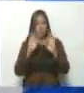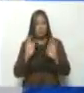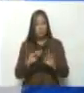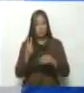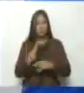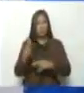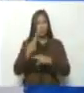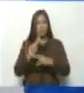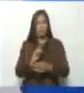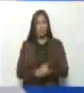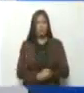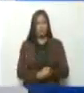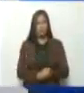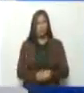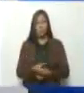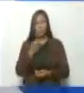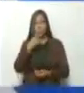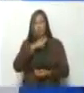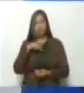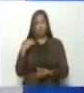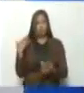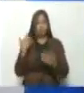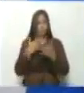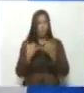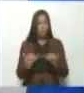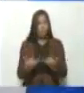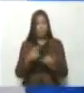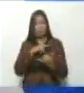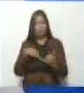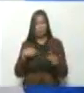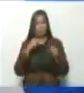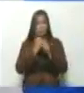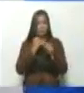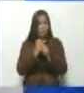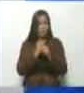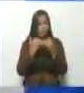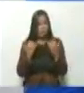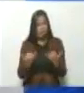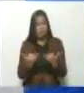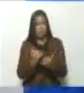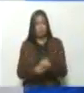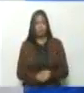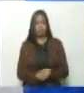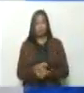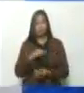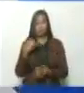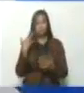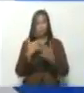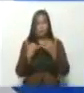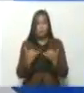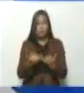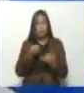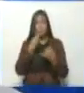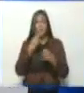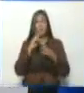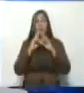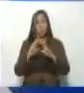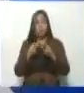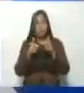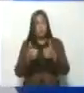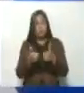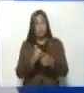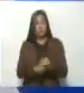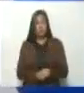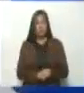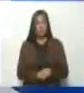del uso. Y bueno, en eso es lo que venimos nosotros trabajando ahorita y nos ha venido dando muy buenos resultados. Falta mucho, pero nos ha dado